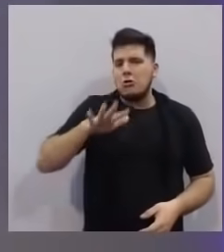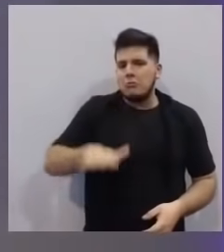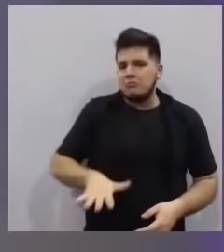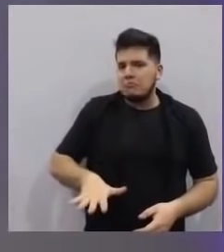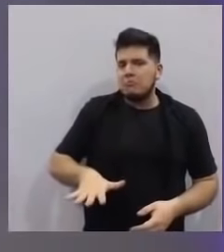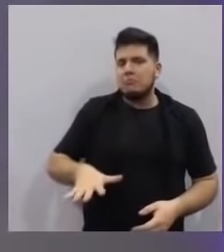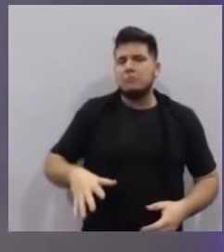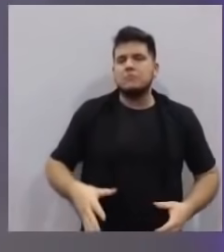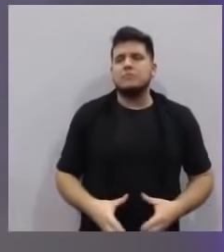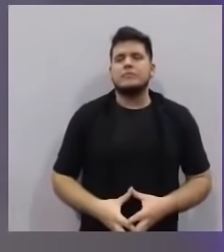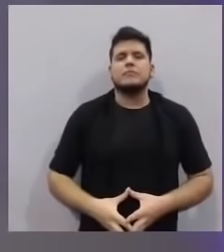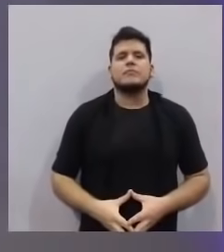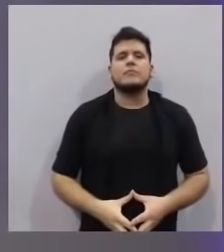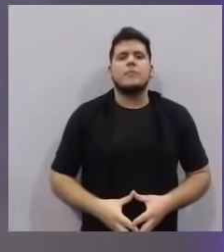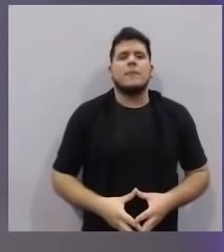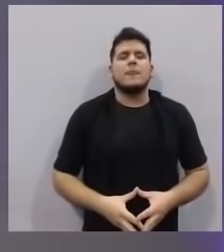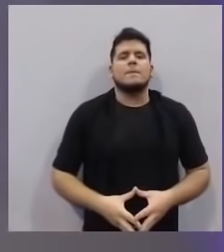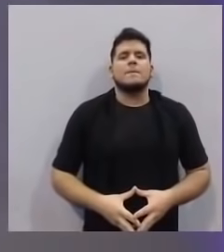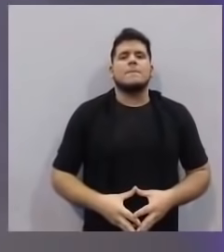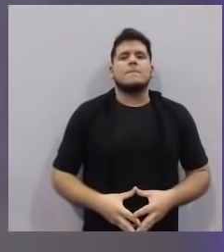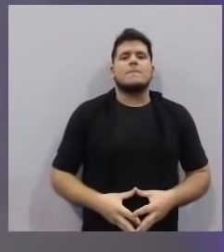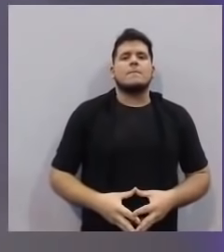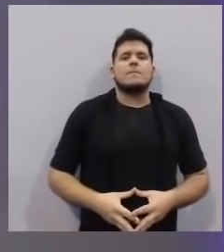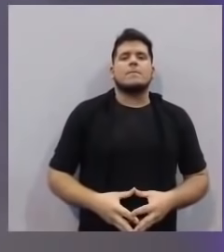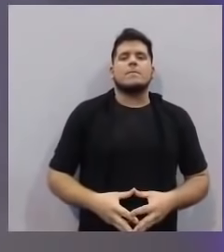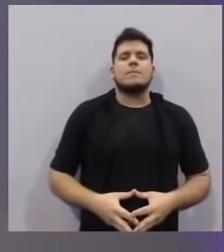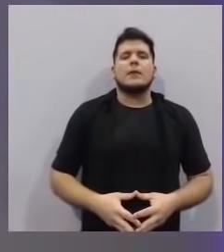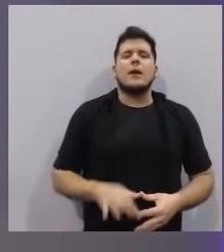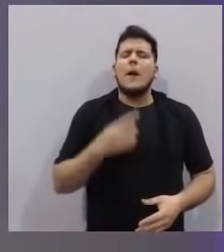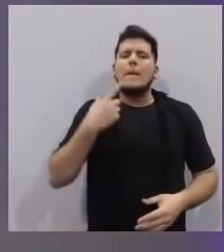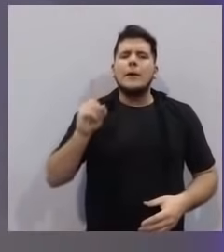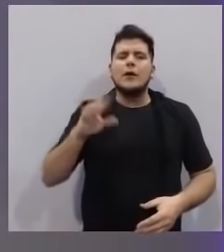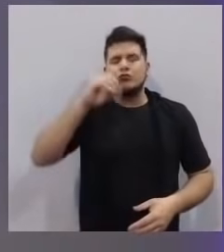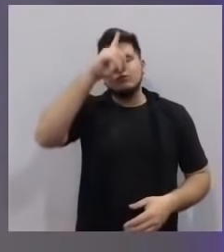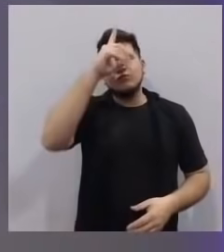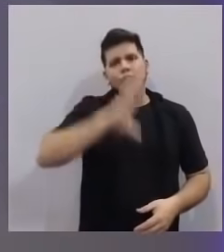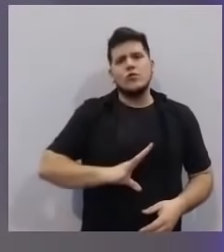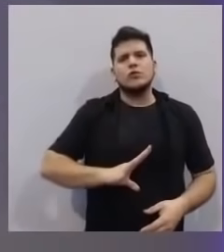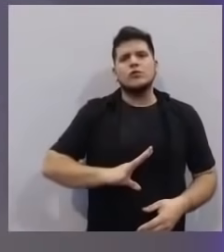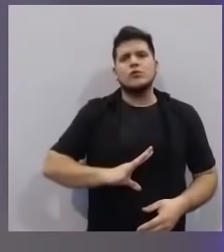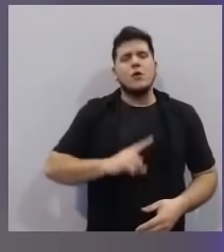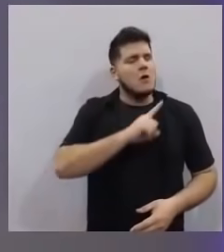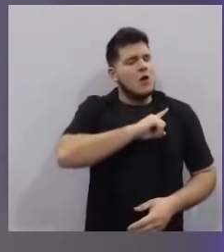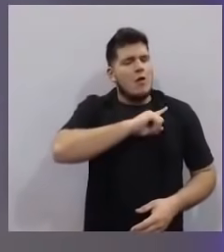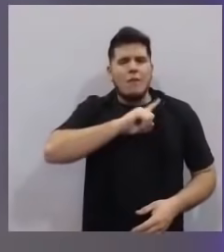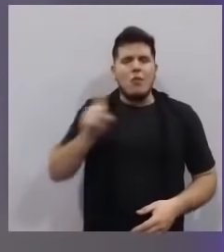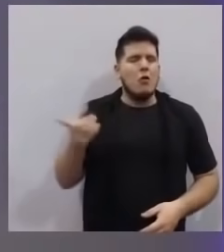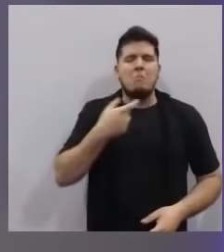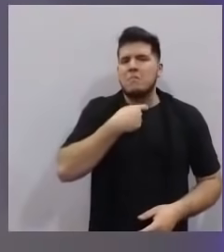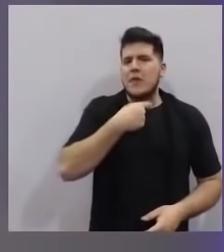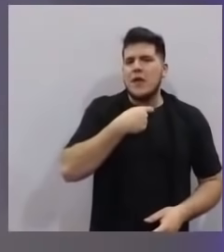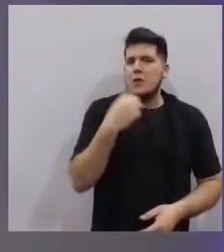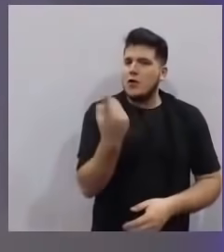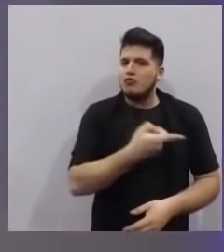ahora en el reino es al revés la misericordia el amor la provisión el gozo la